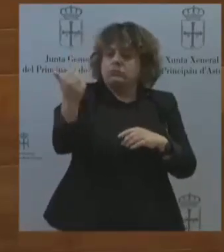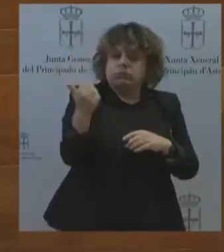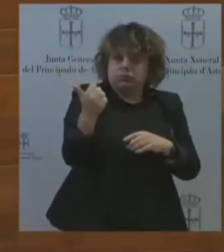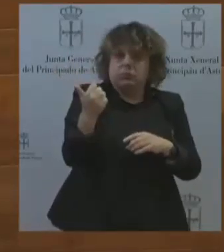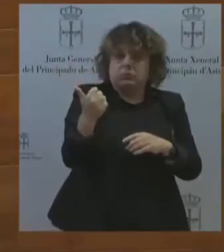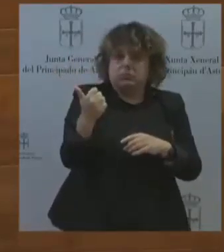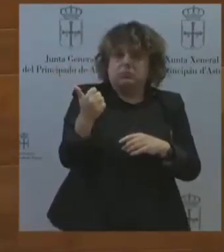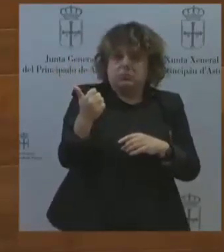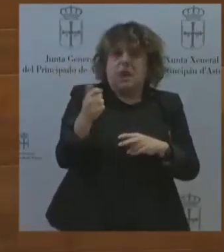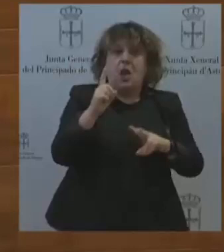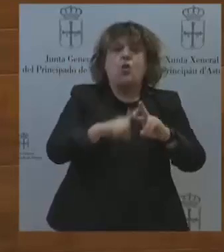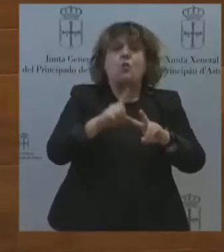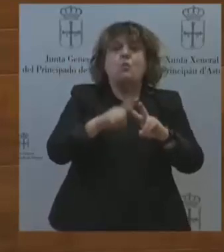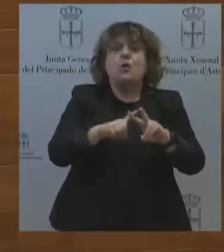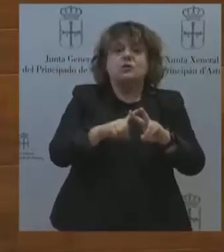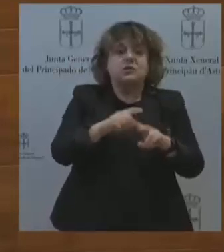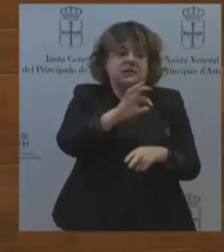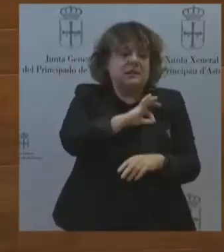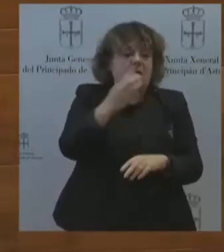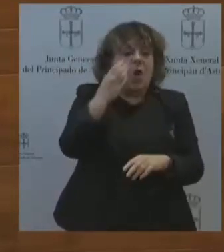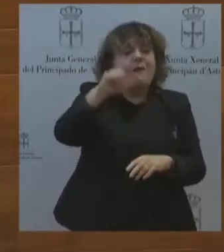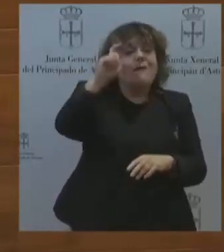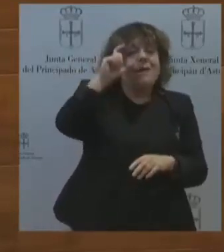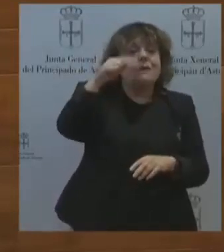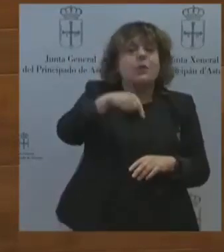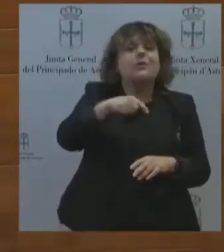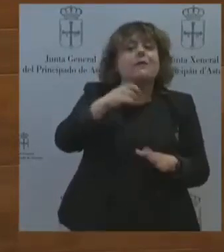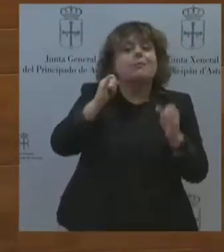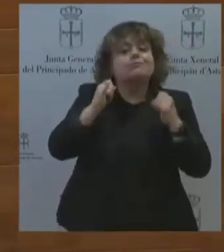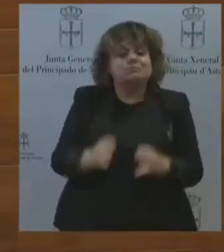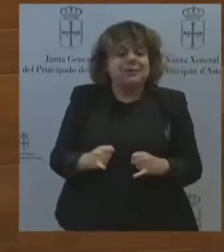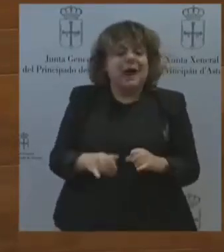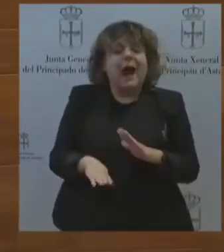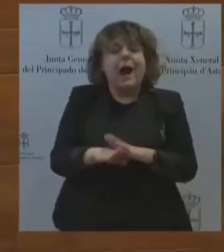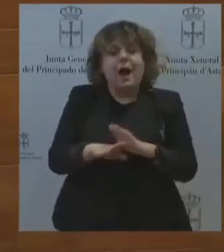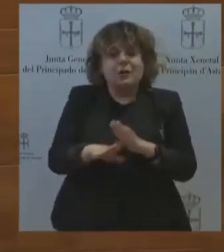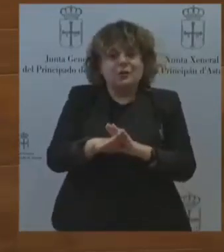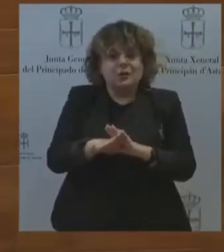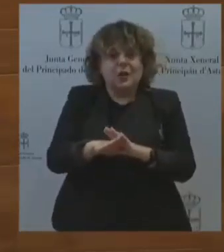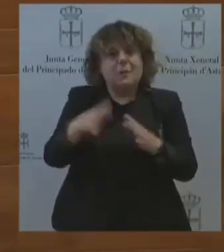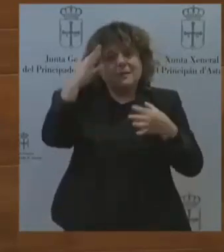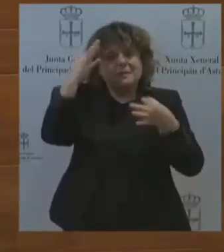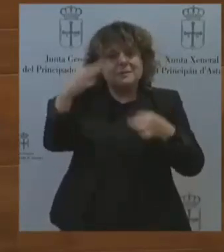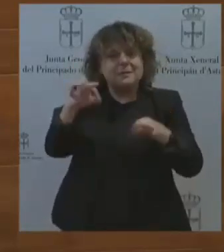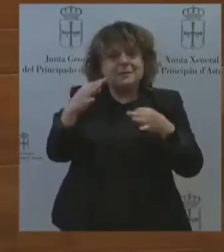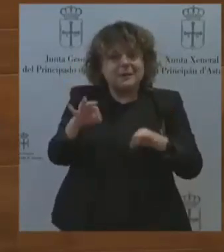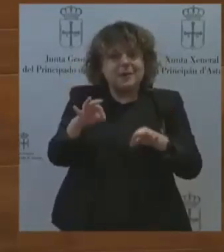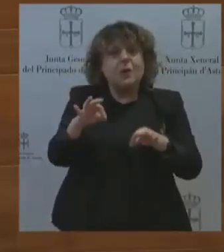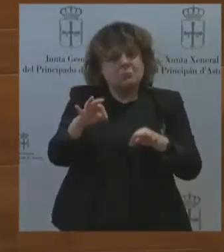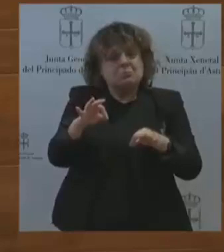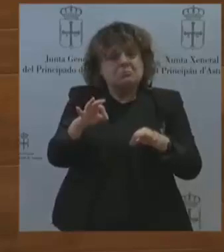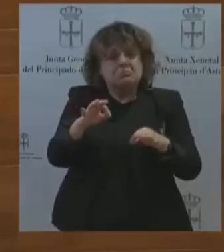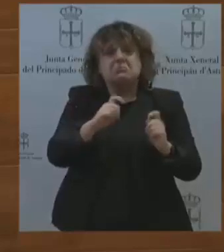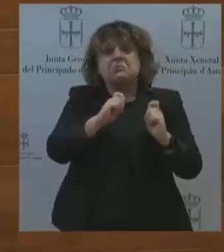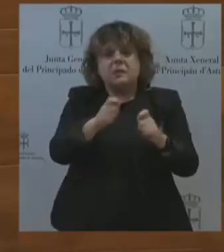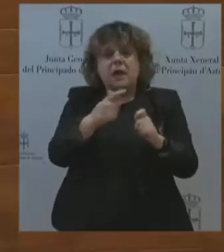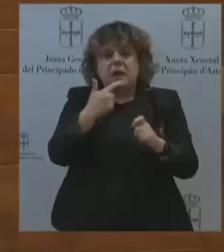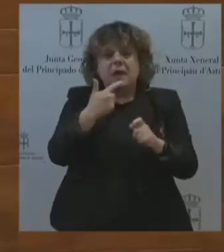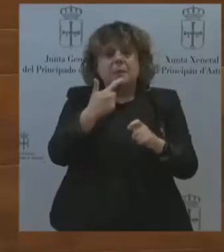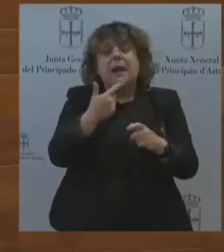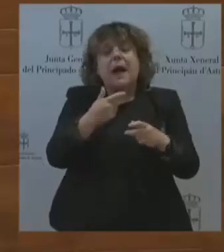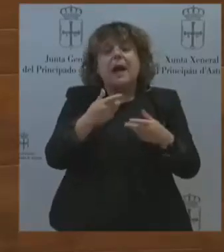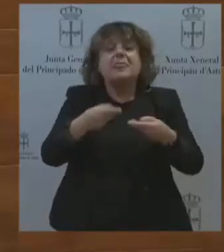para instaurar el sentido común y para ofrecer precisamente lo que usted niega, democracia. Ustedes